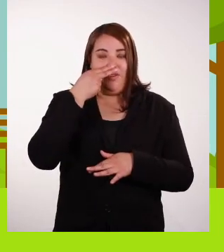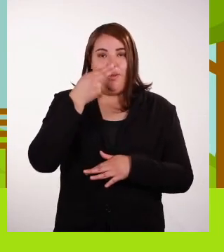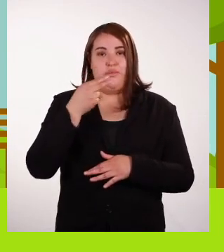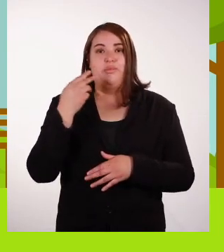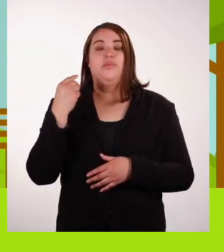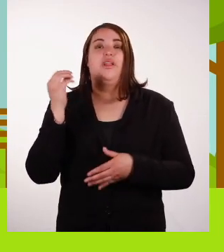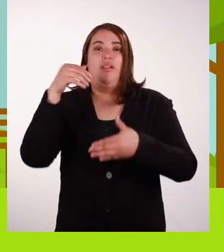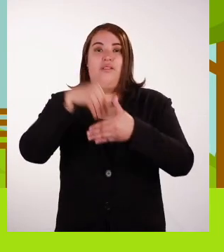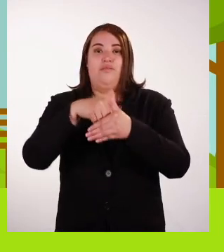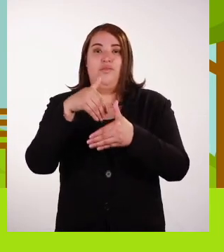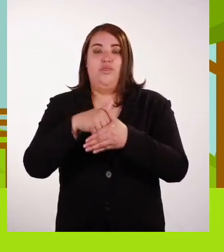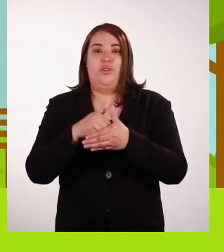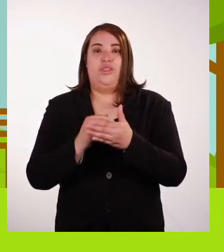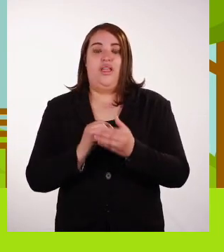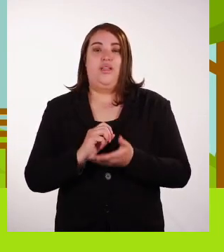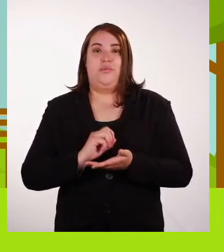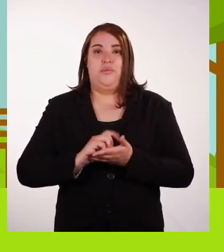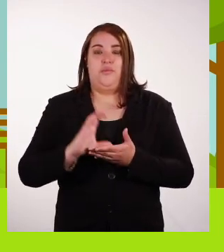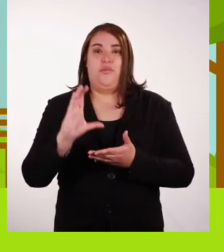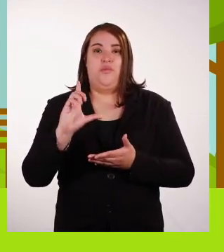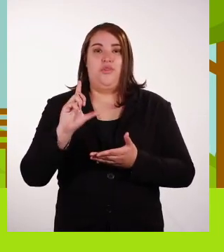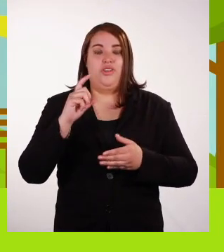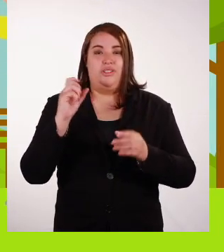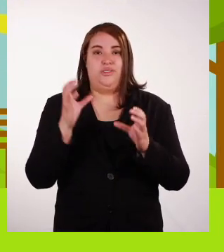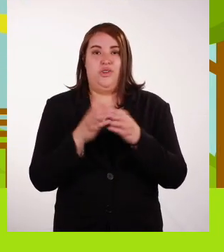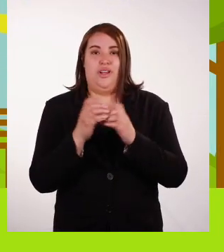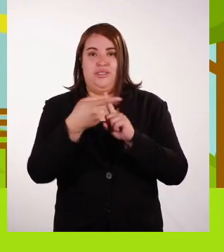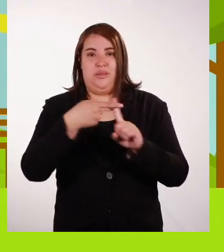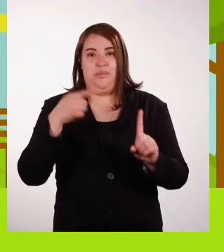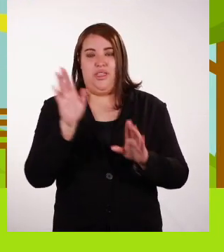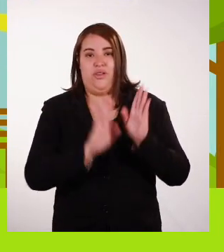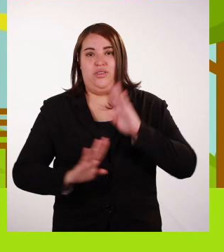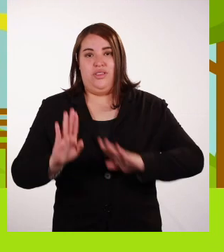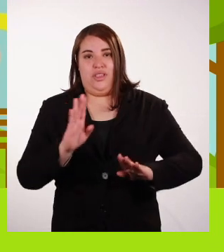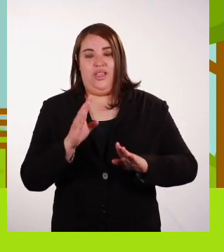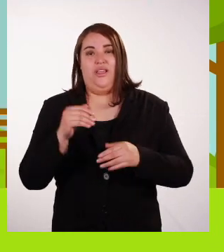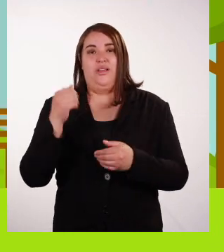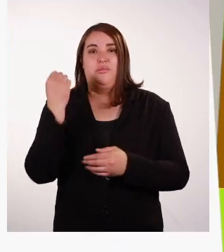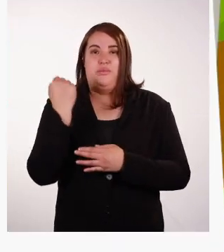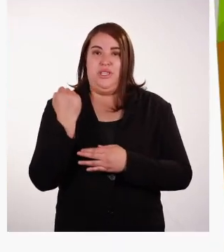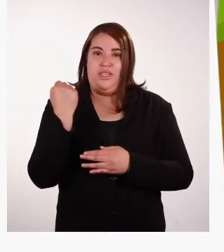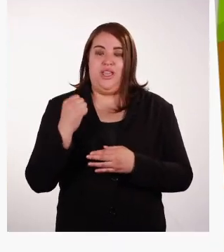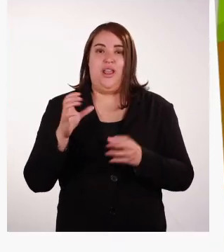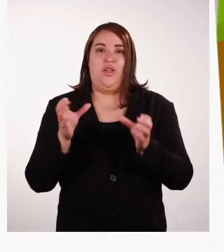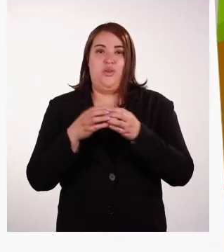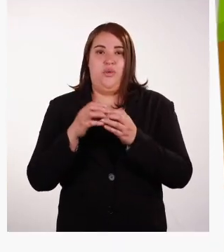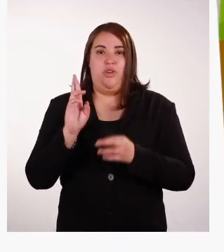vota por el progreso y una clase media protegida. Vota por Piñera y sus candidatos de RN.